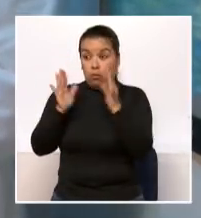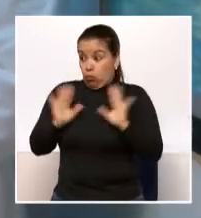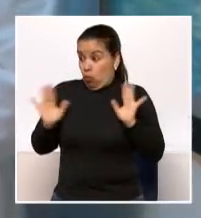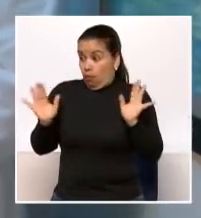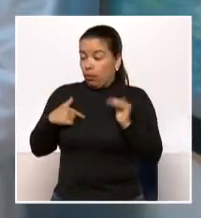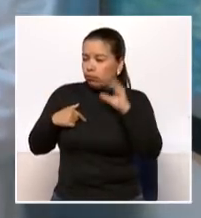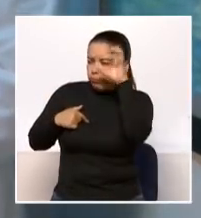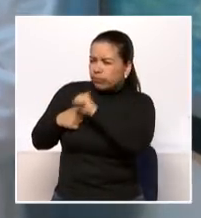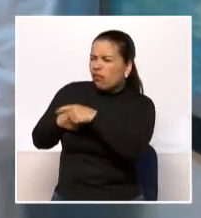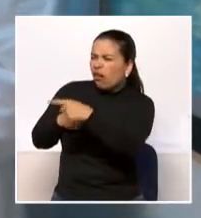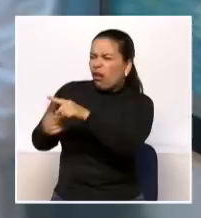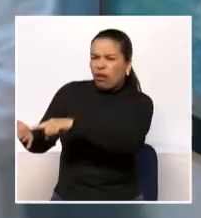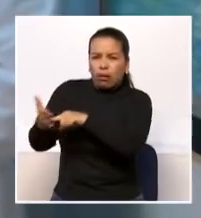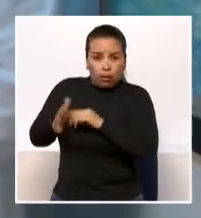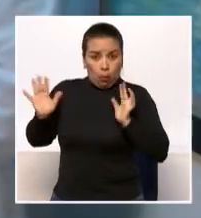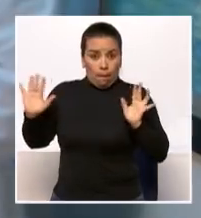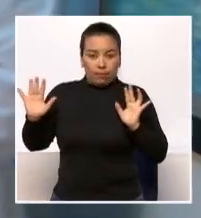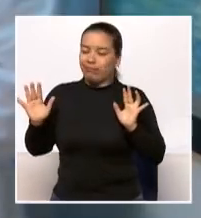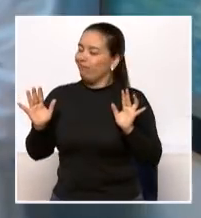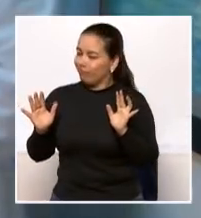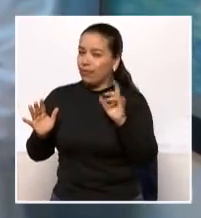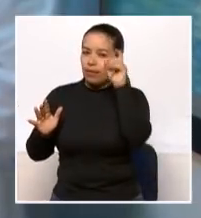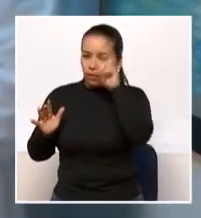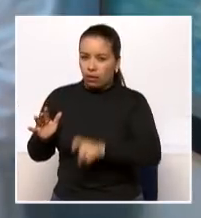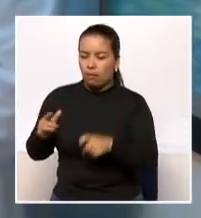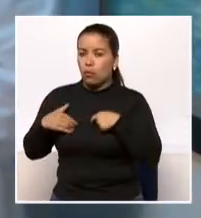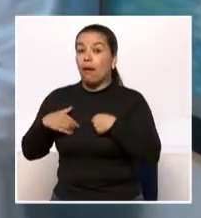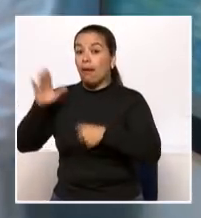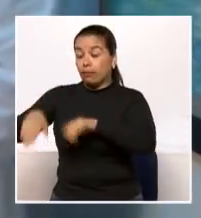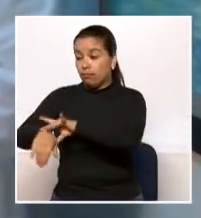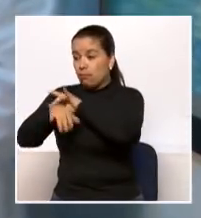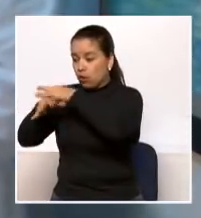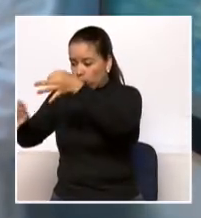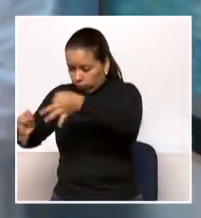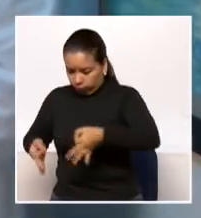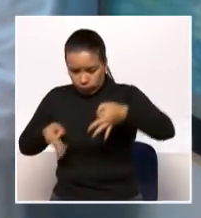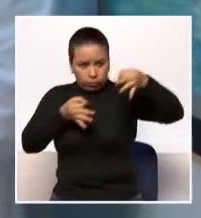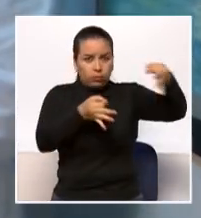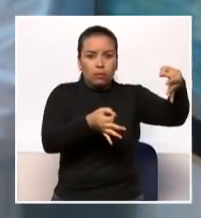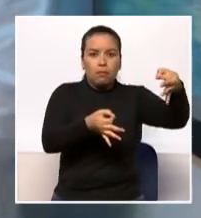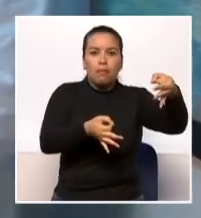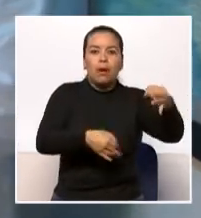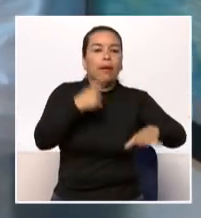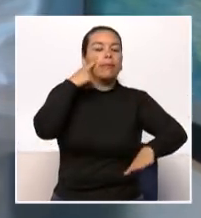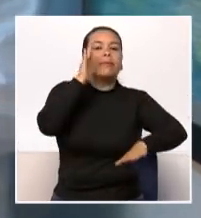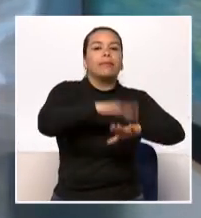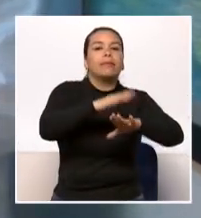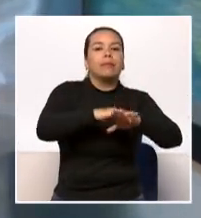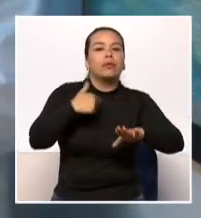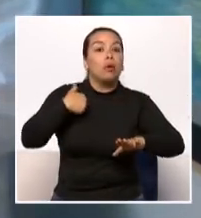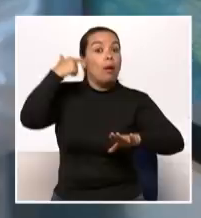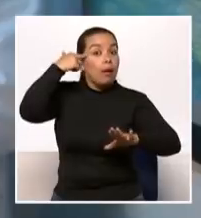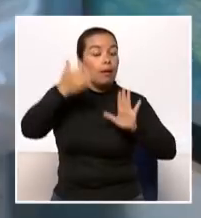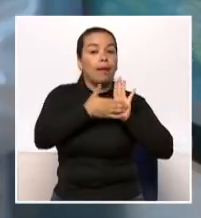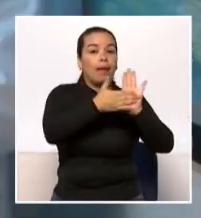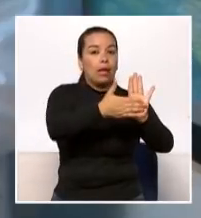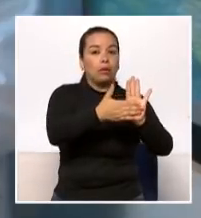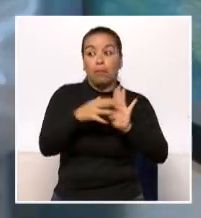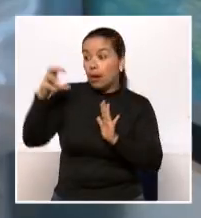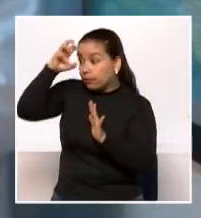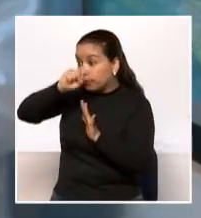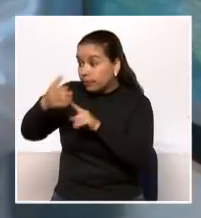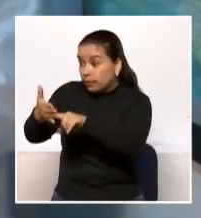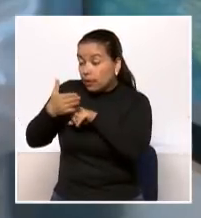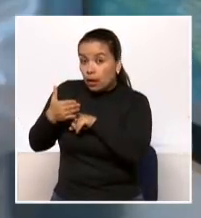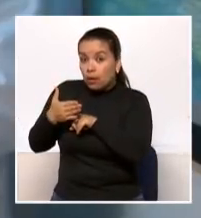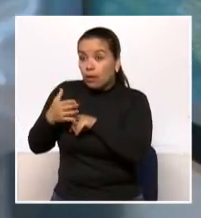encontramos, ¿sí? Porque muchas veces el médico envía el estudio para certificar lo que está pensando, no para ver qué encuentran.